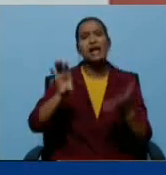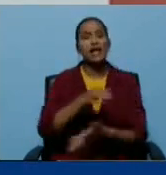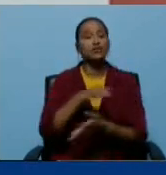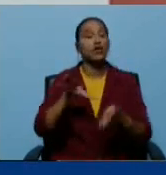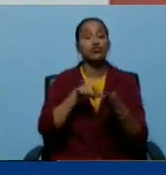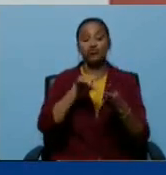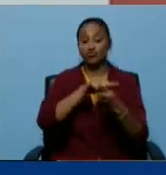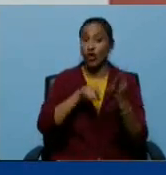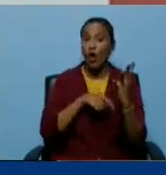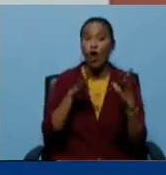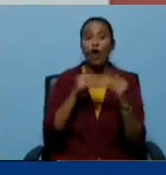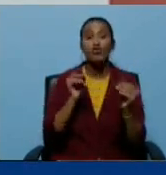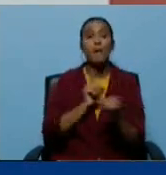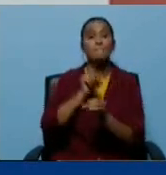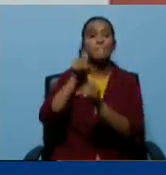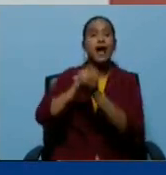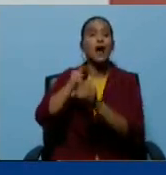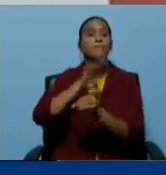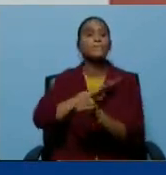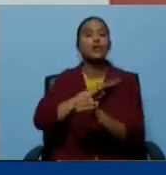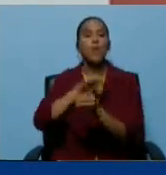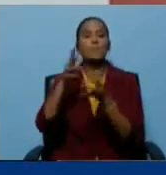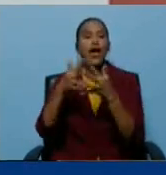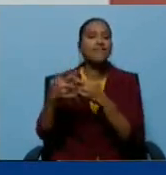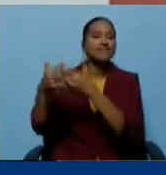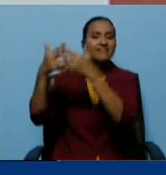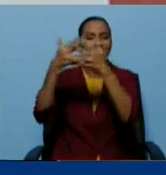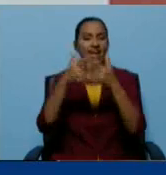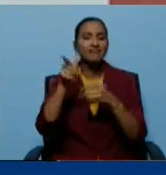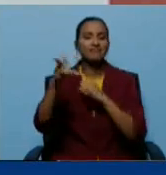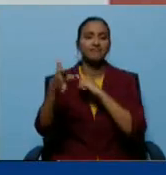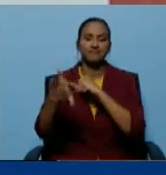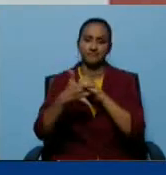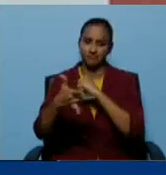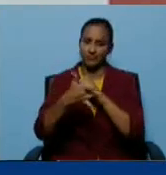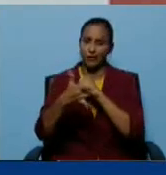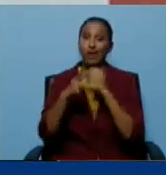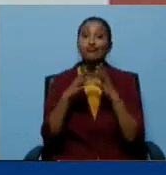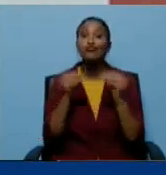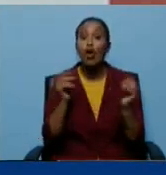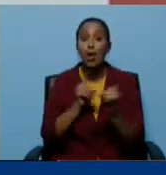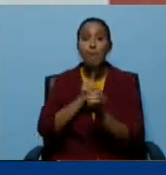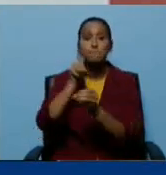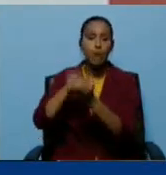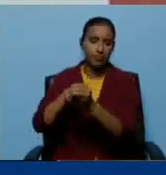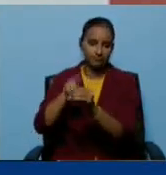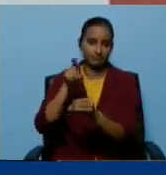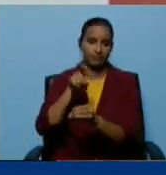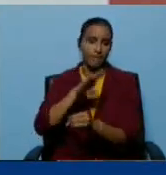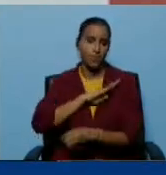imperio tecnológico de los Estados Unidos de Norteamérica.